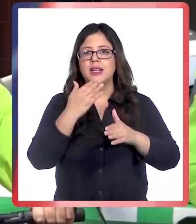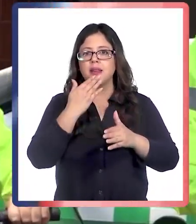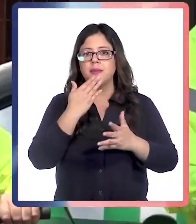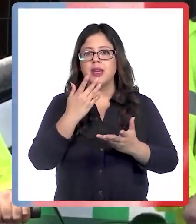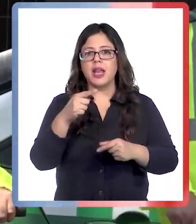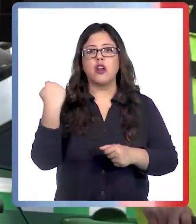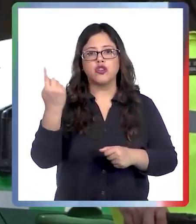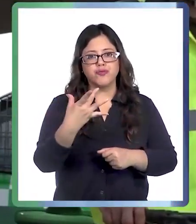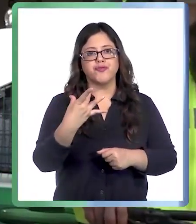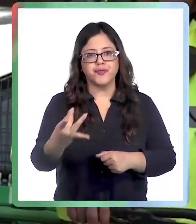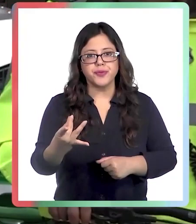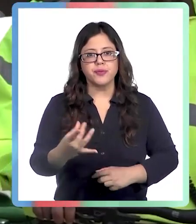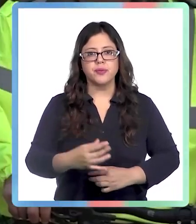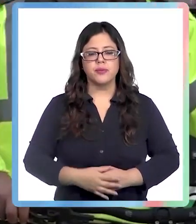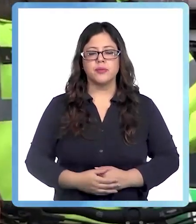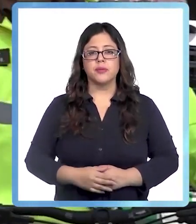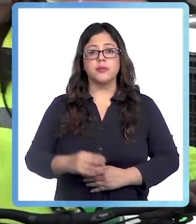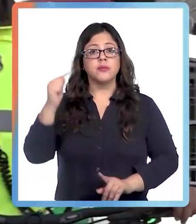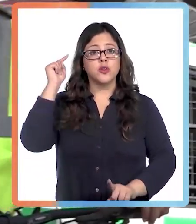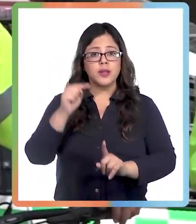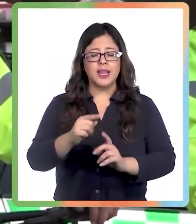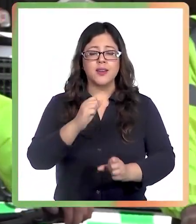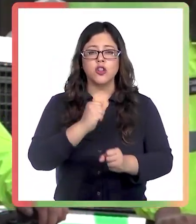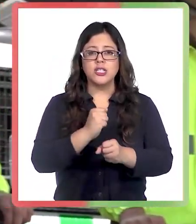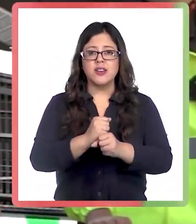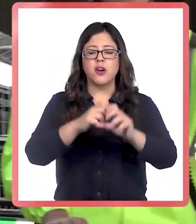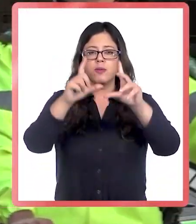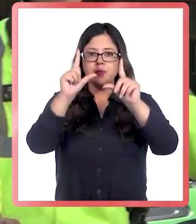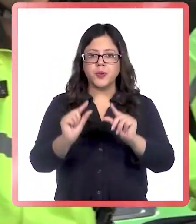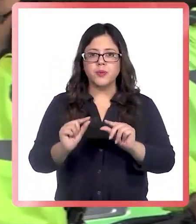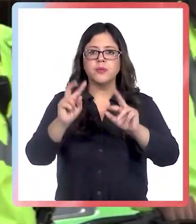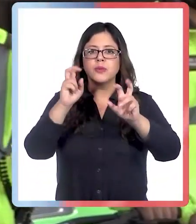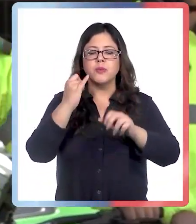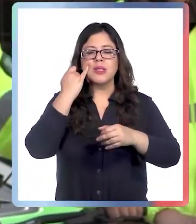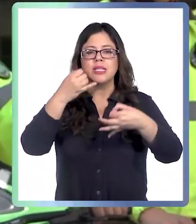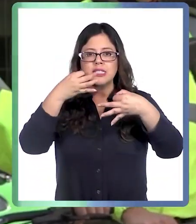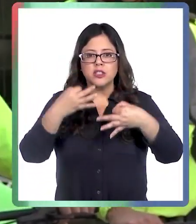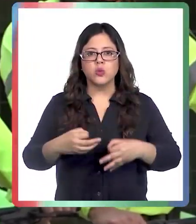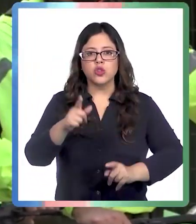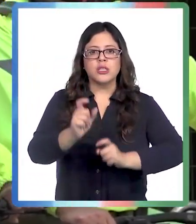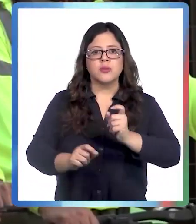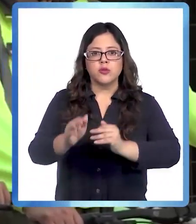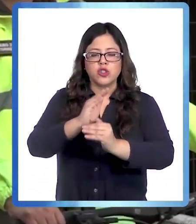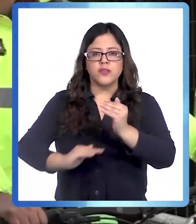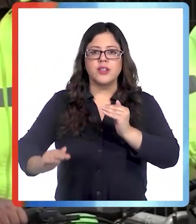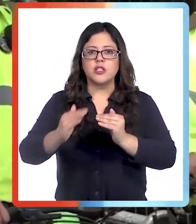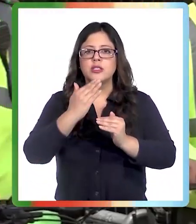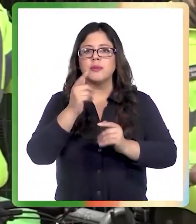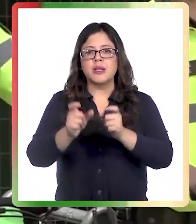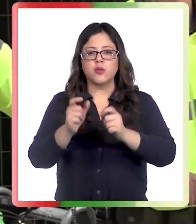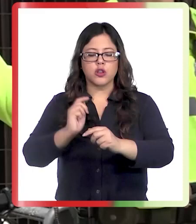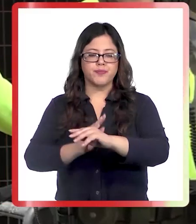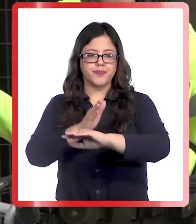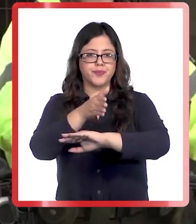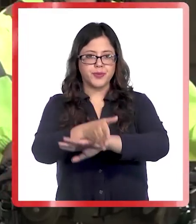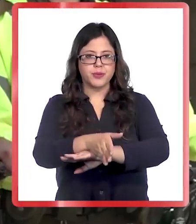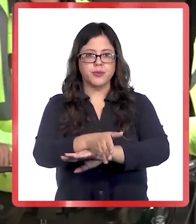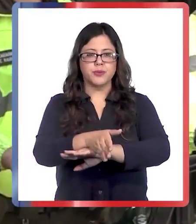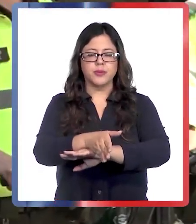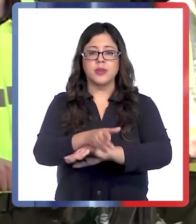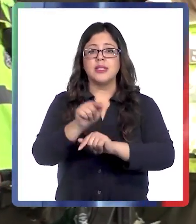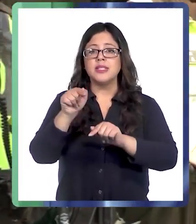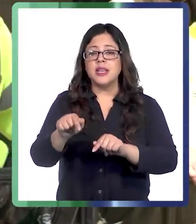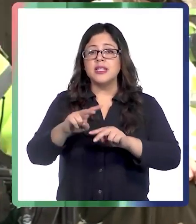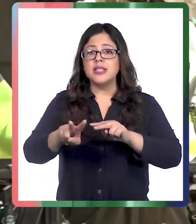entrega. El objetivo de este trabajo es disminuir la sensación de inseguridad de los vecinos y de quienes visitarán la zona y se desarrolla en el marco